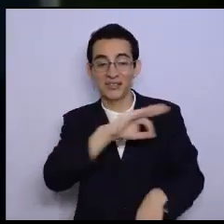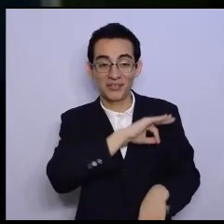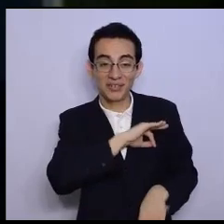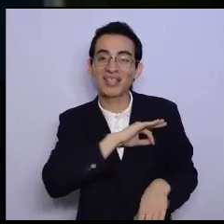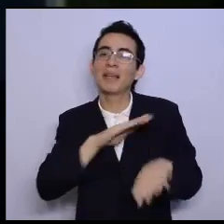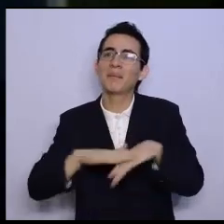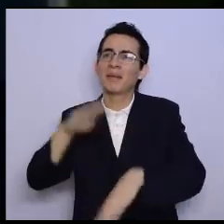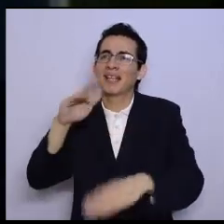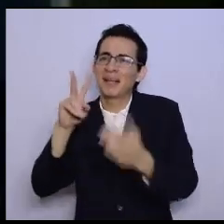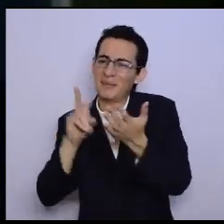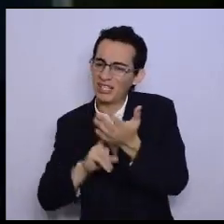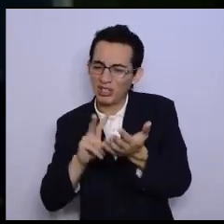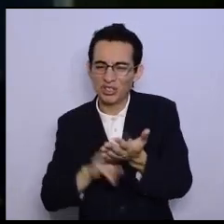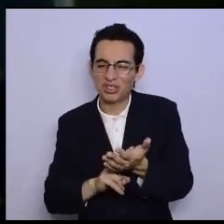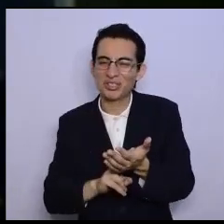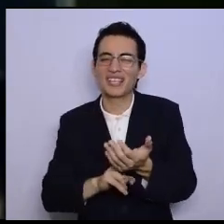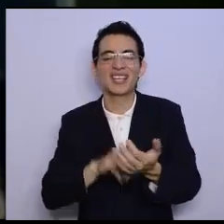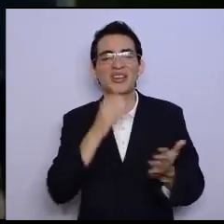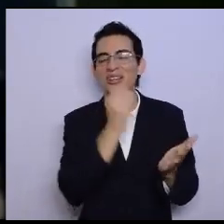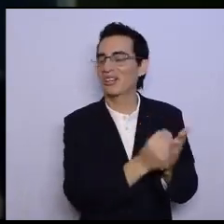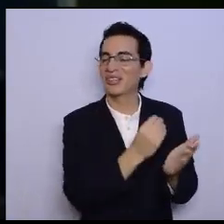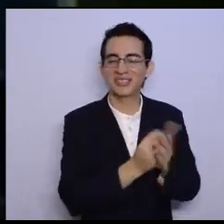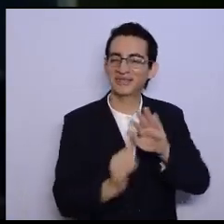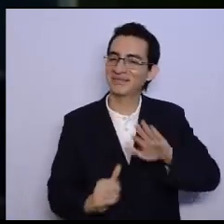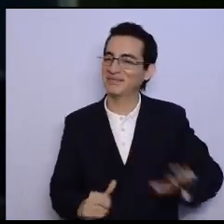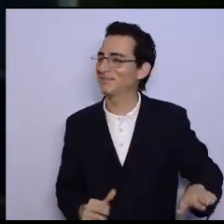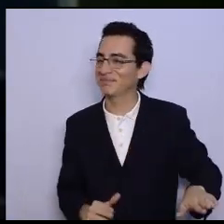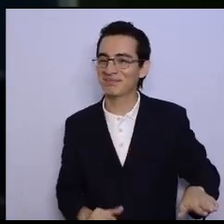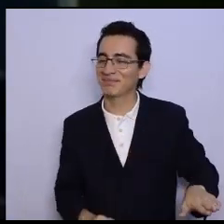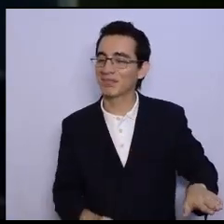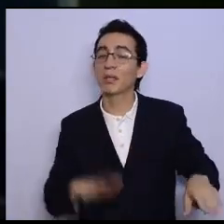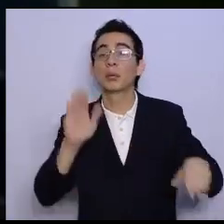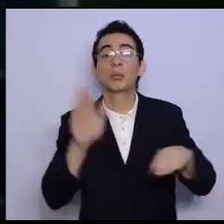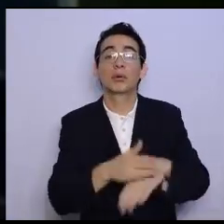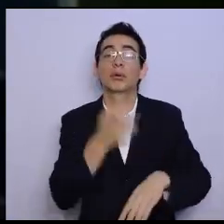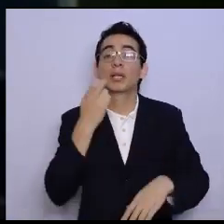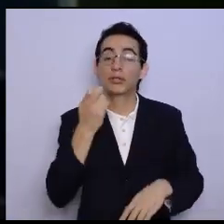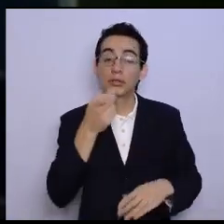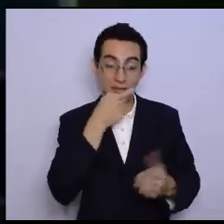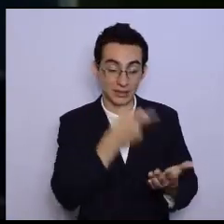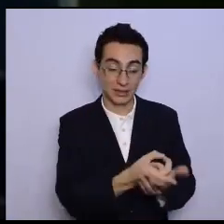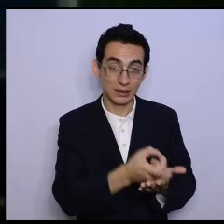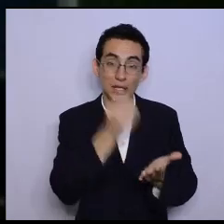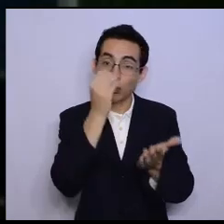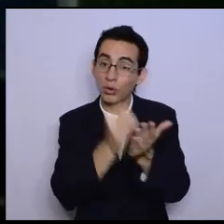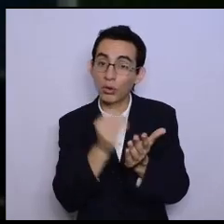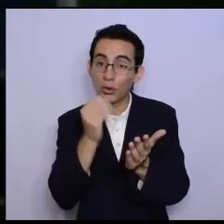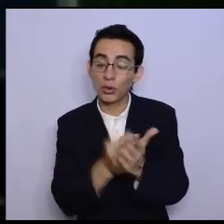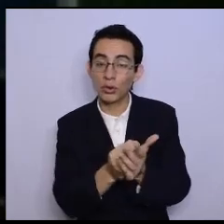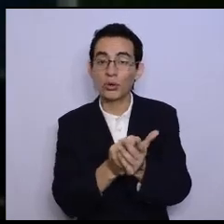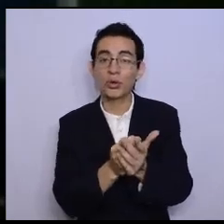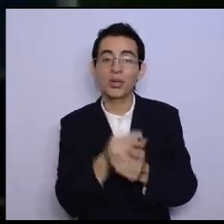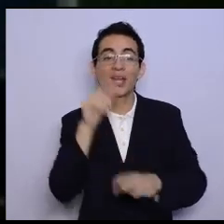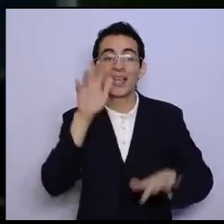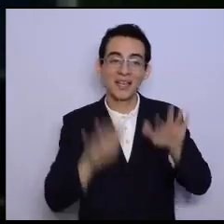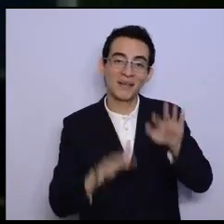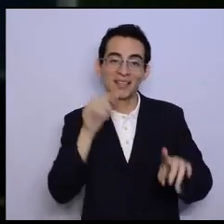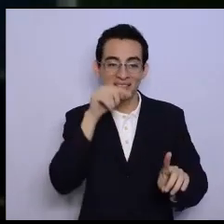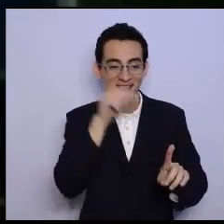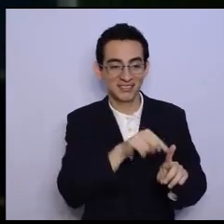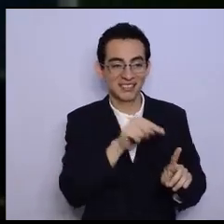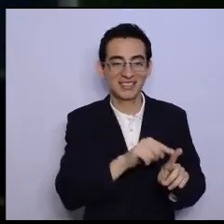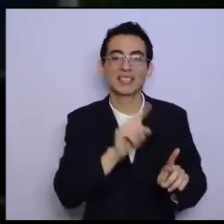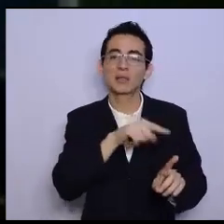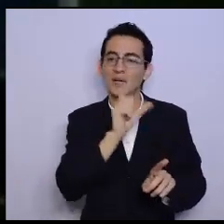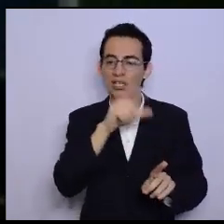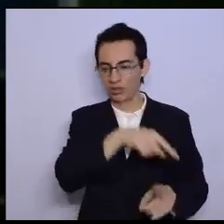oro, sigo allí en el versículo 7, el cual, oro, aunque perecedero, se prueba con